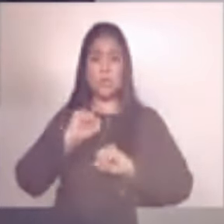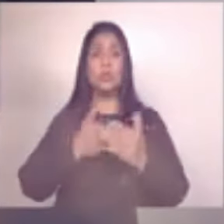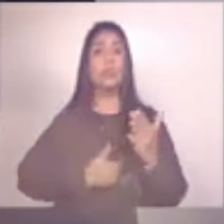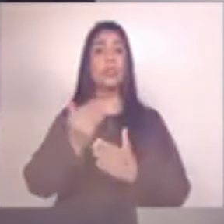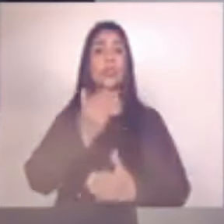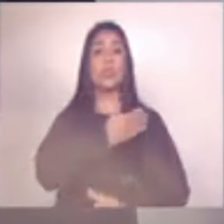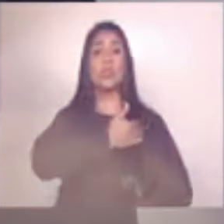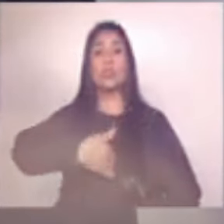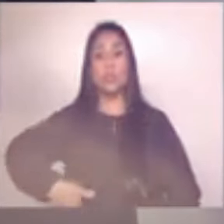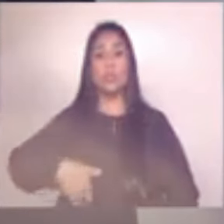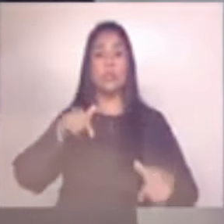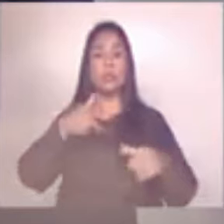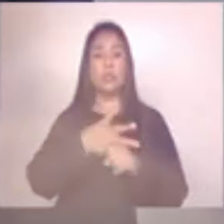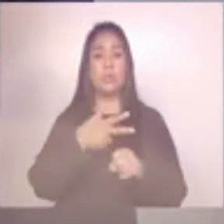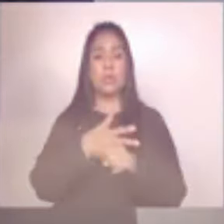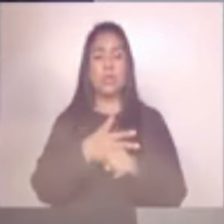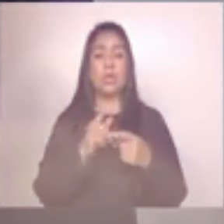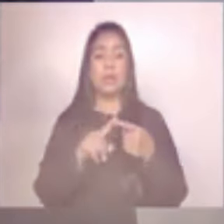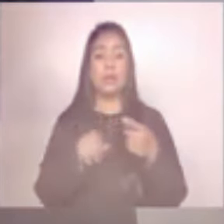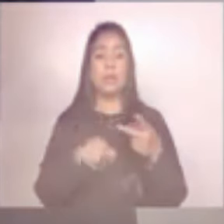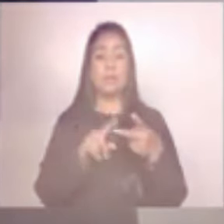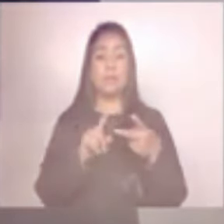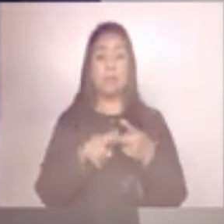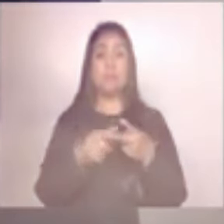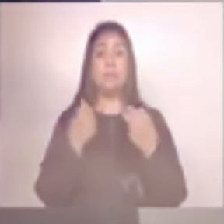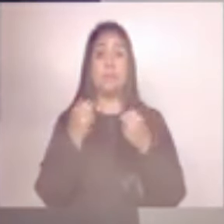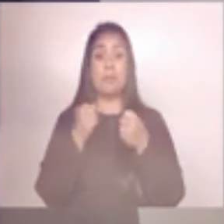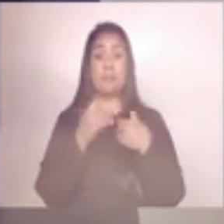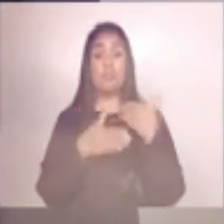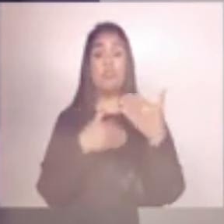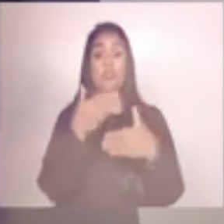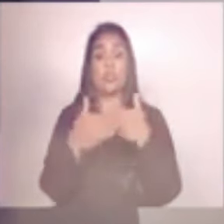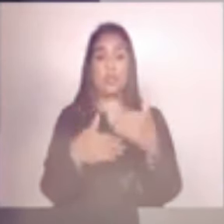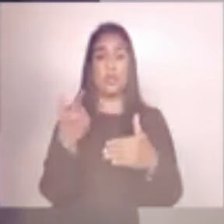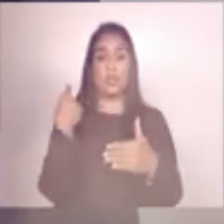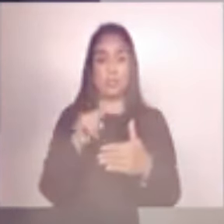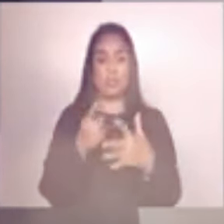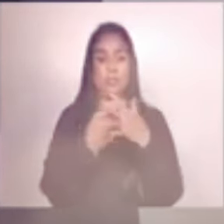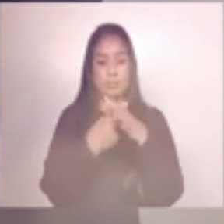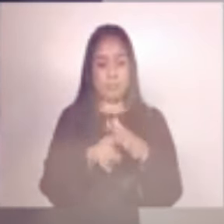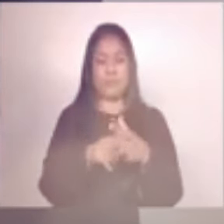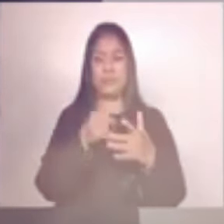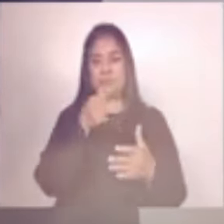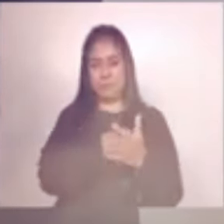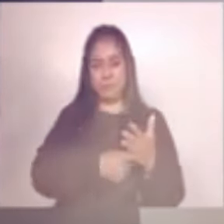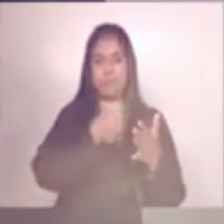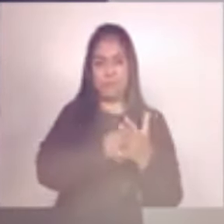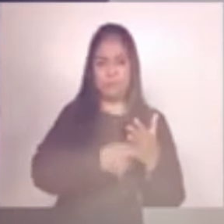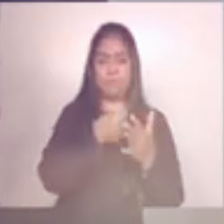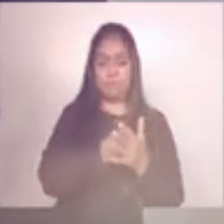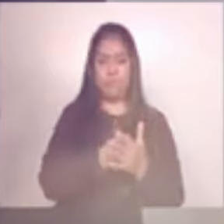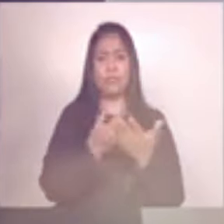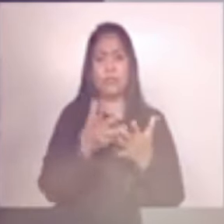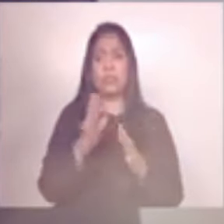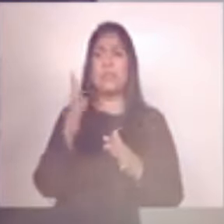gobierno de Guatemala, tanto en la construcción de la ruta para lograr remontar la resistencia que